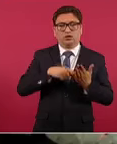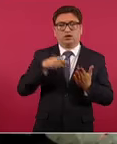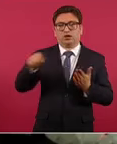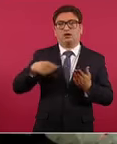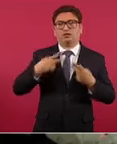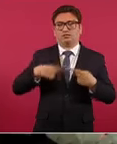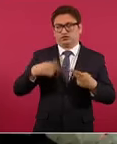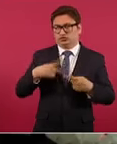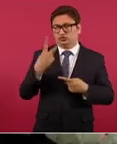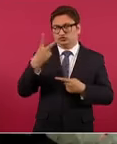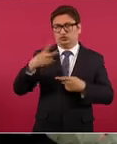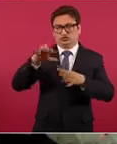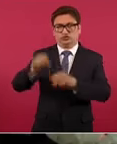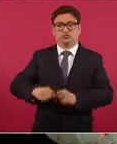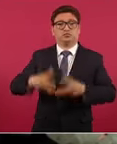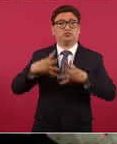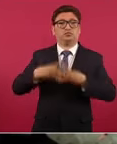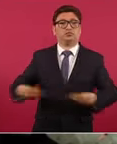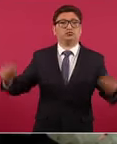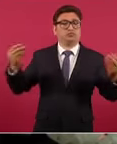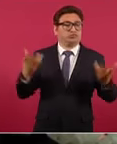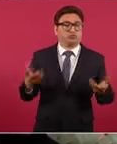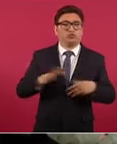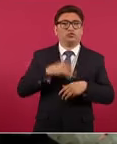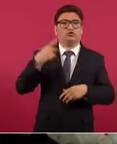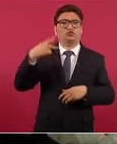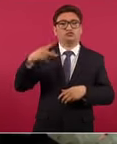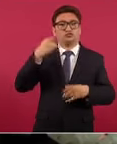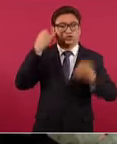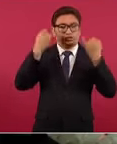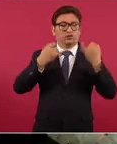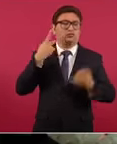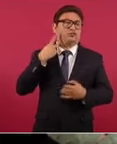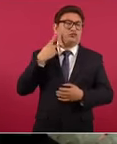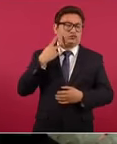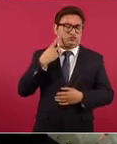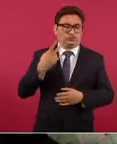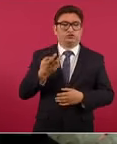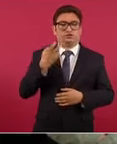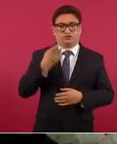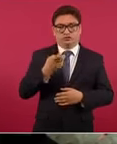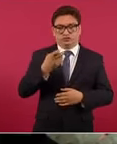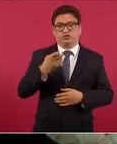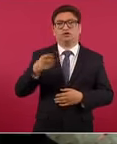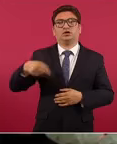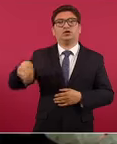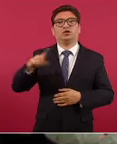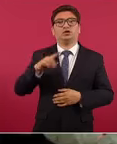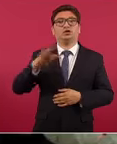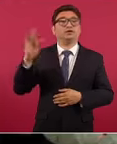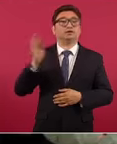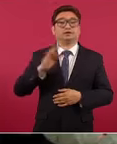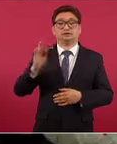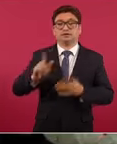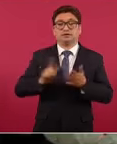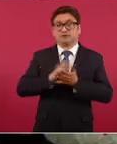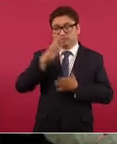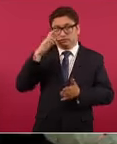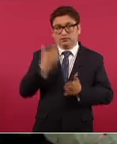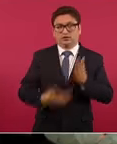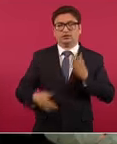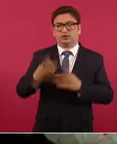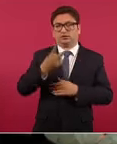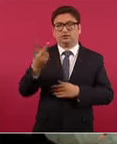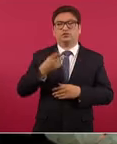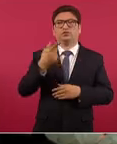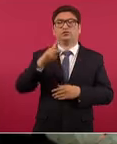militantes que fueron desaparecidos por sus convicciones políticas y que más allá de los delitos que pudieran haber cometido pues tendrían